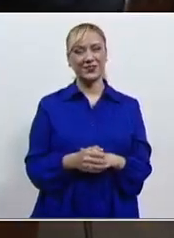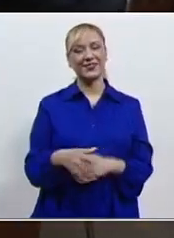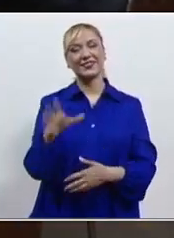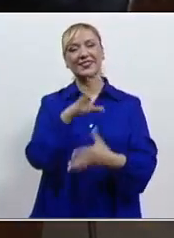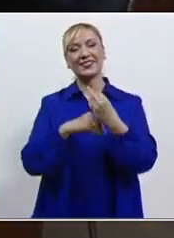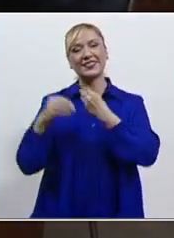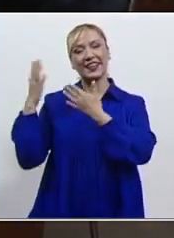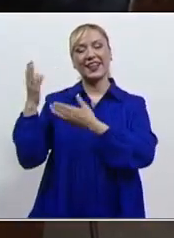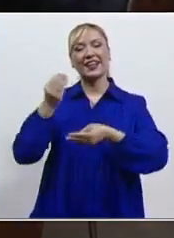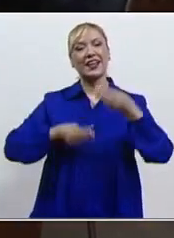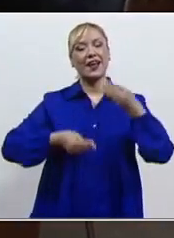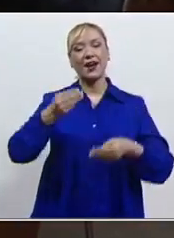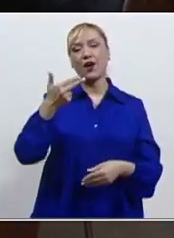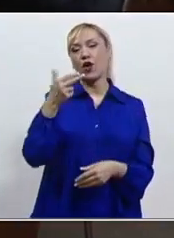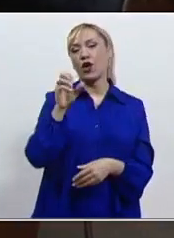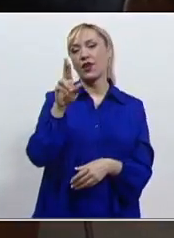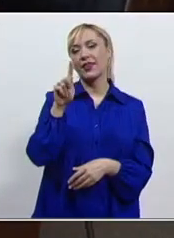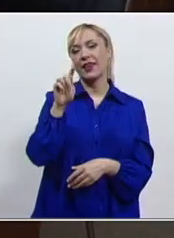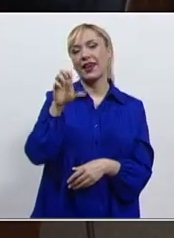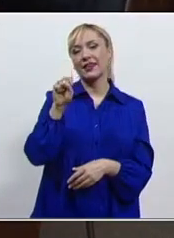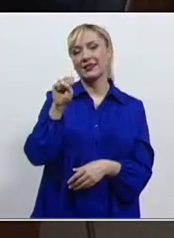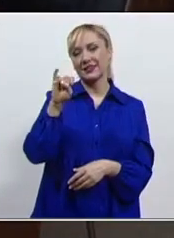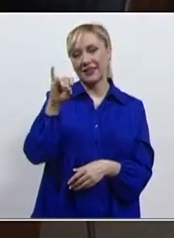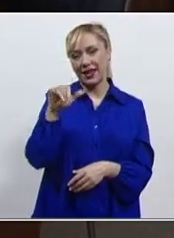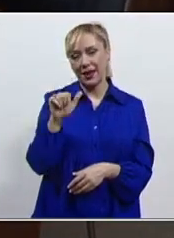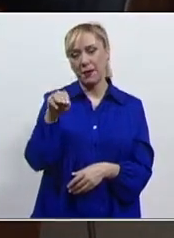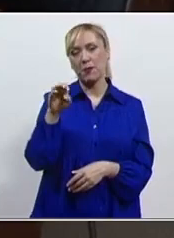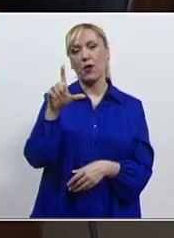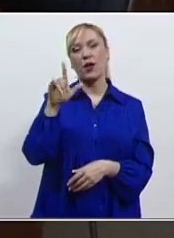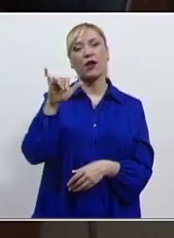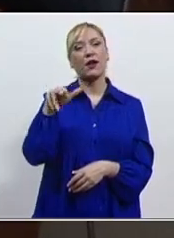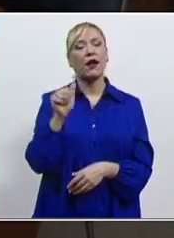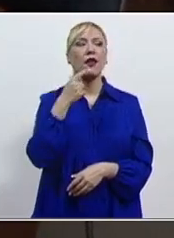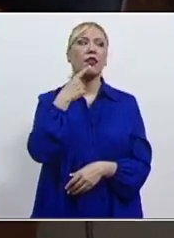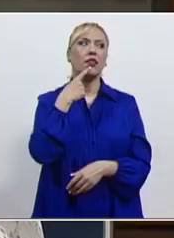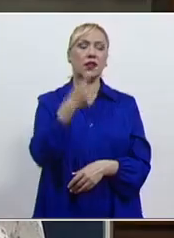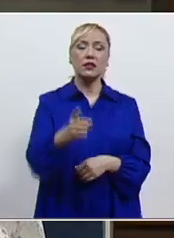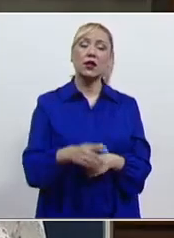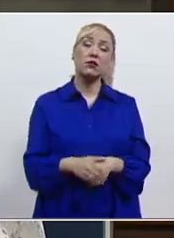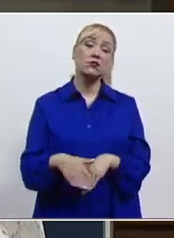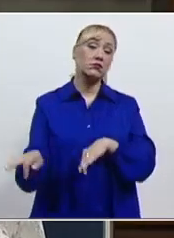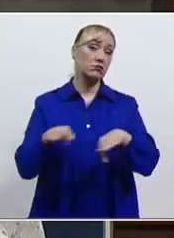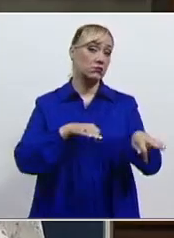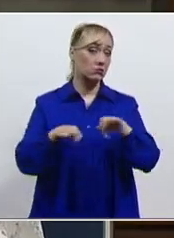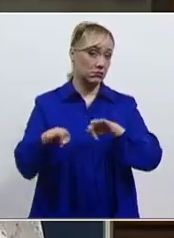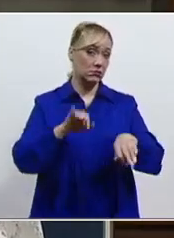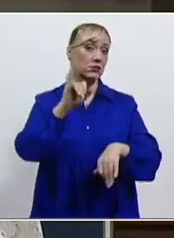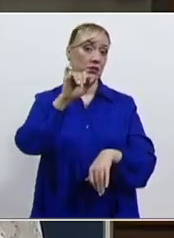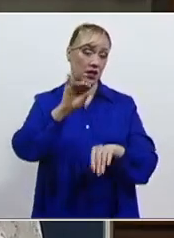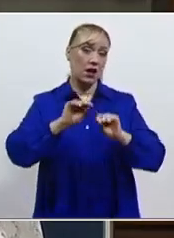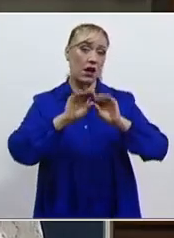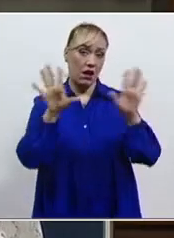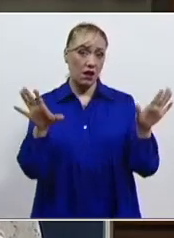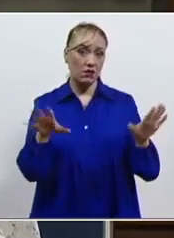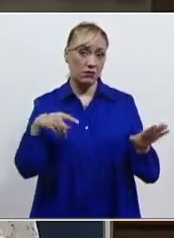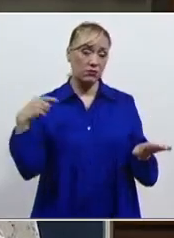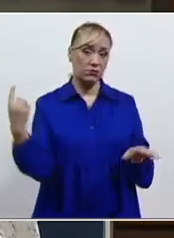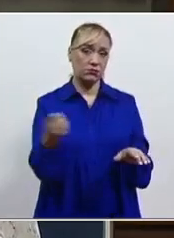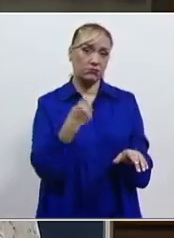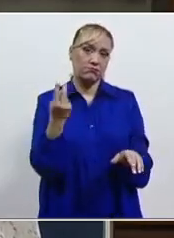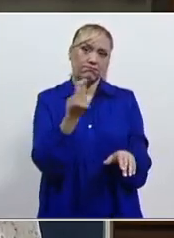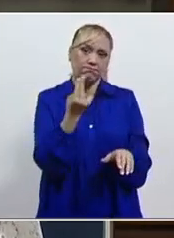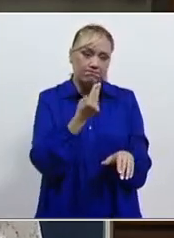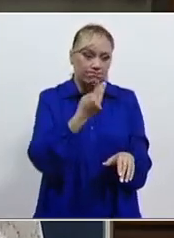la magistrada Hortensia María Emilia Molina de la Puente señaló que si el trabajo es una actividad que una persona realiza para satisfacer